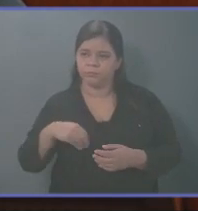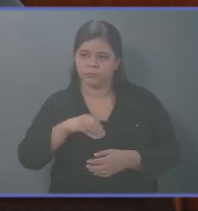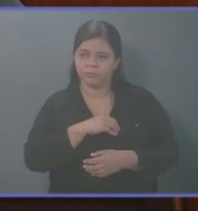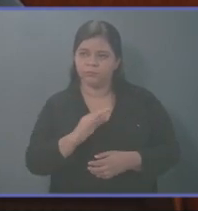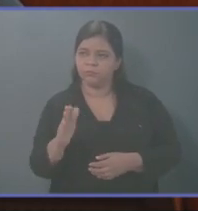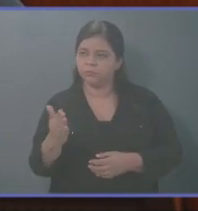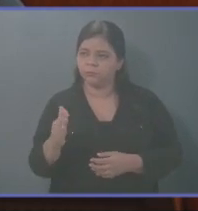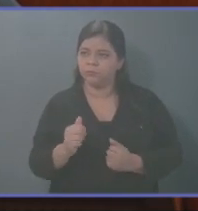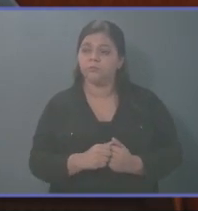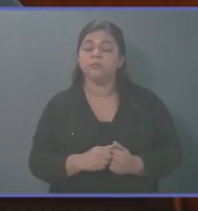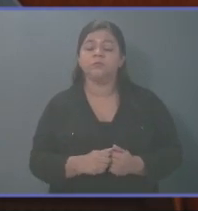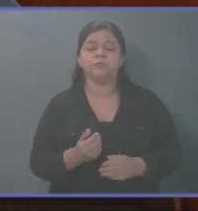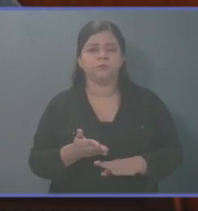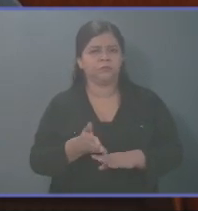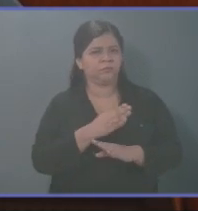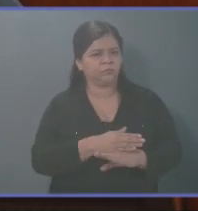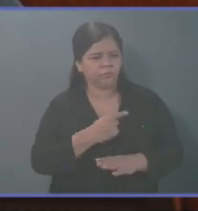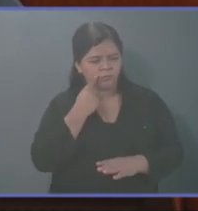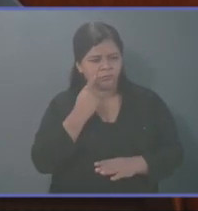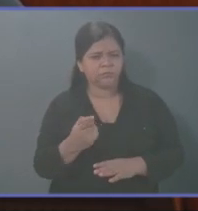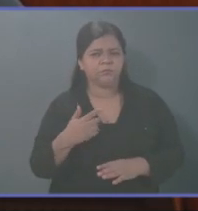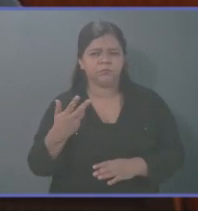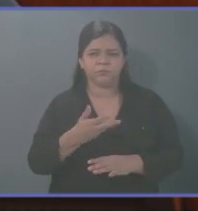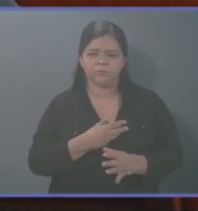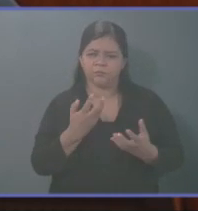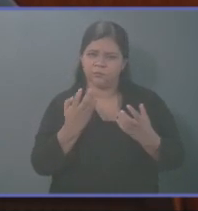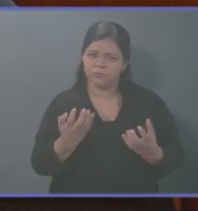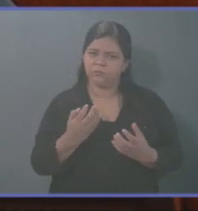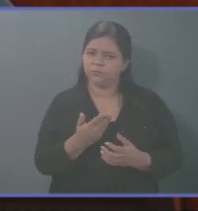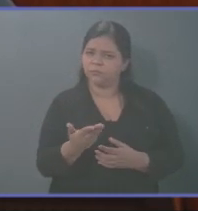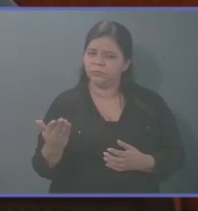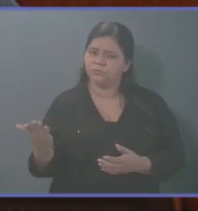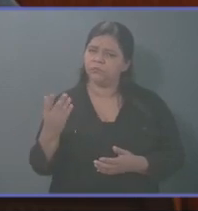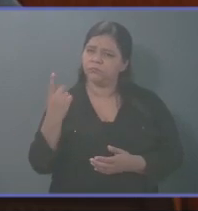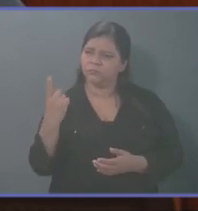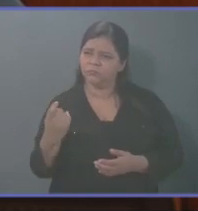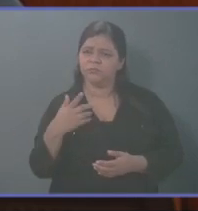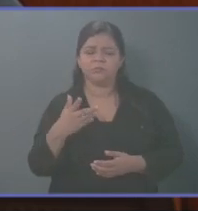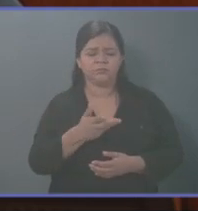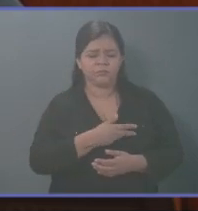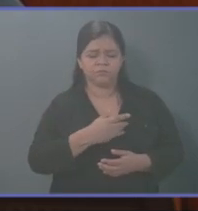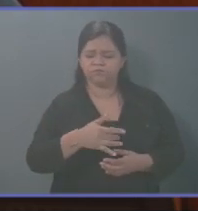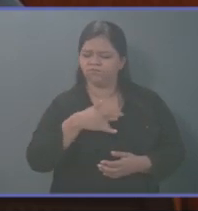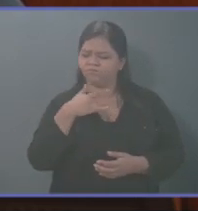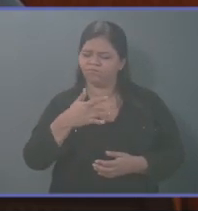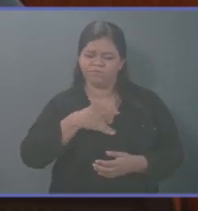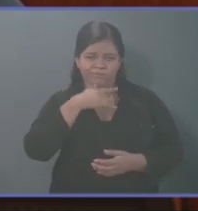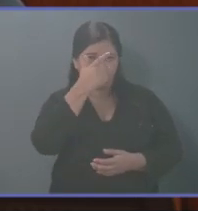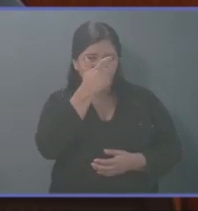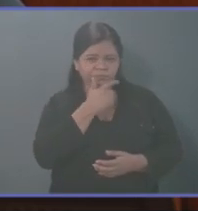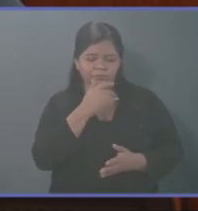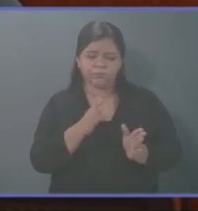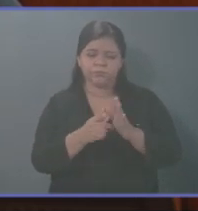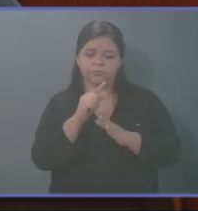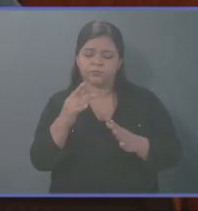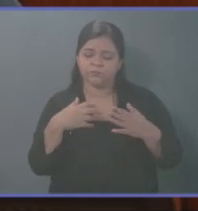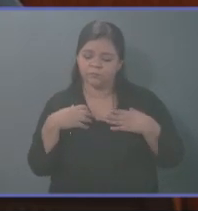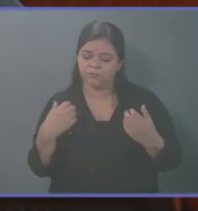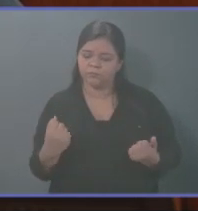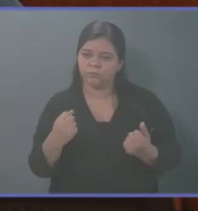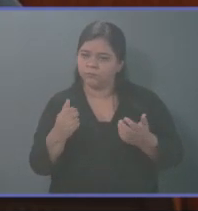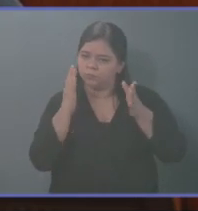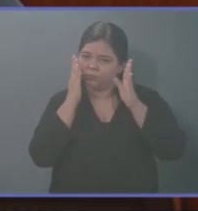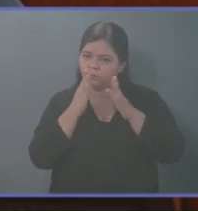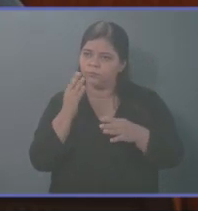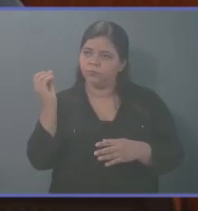Hemos visto muchas carencias, muchas fotografías que nos han llenado de tristeza, de instituciones de salud que están atendiendo